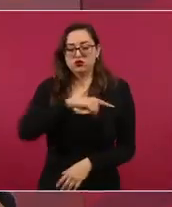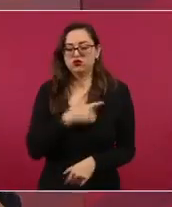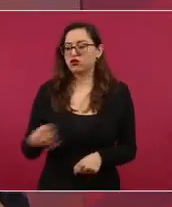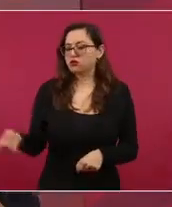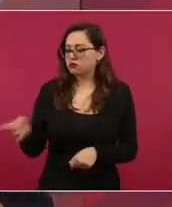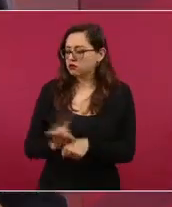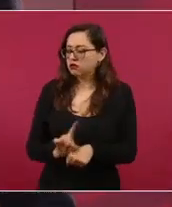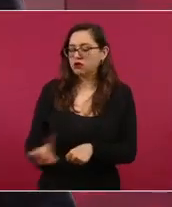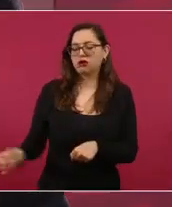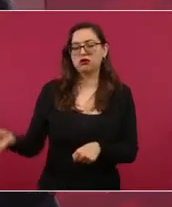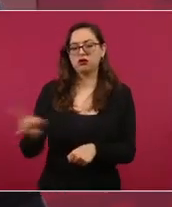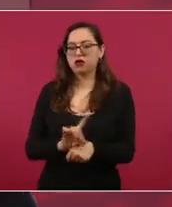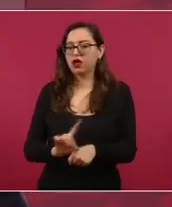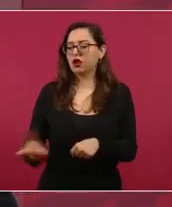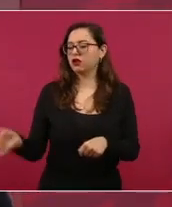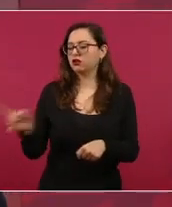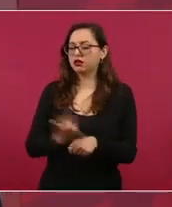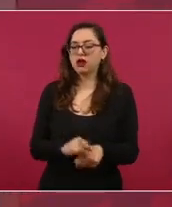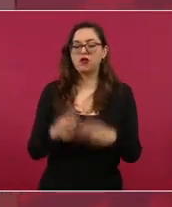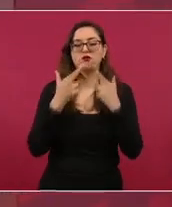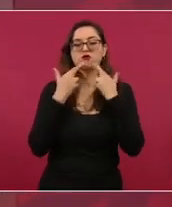hoy vimos, por ejemplo, algo que